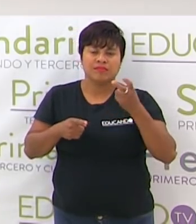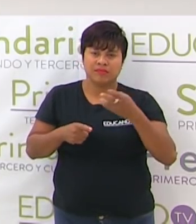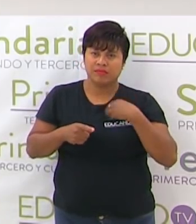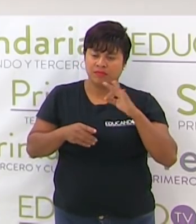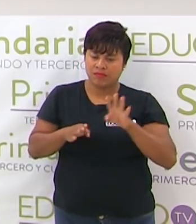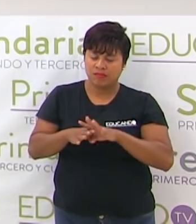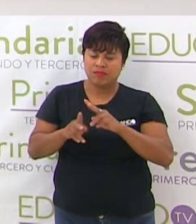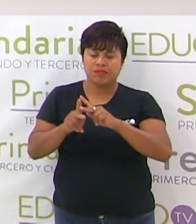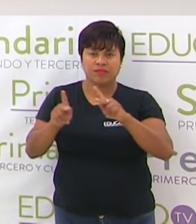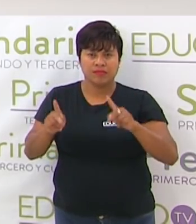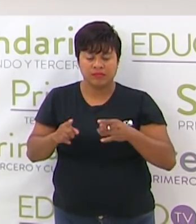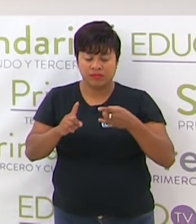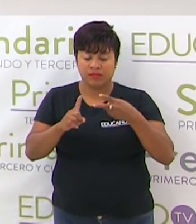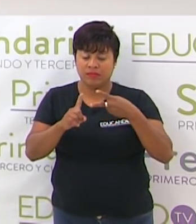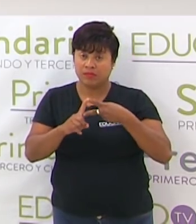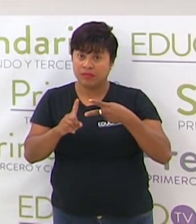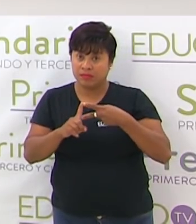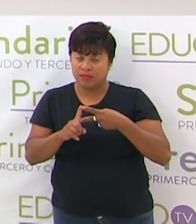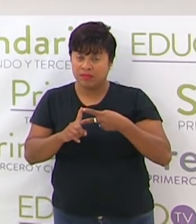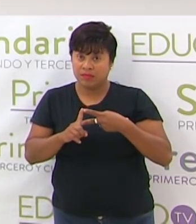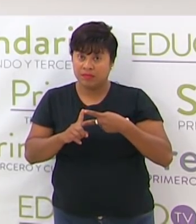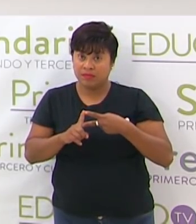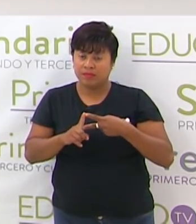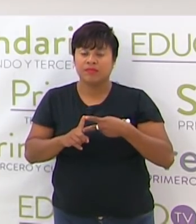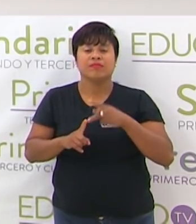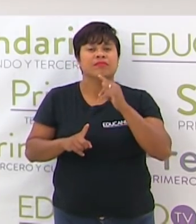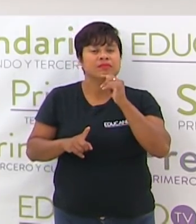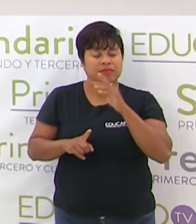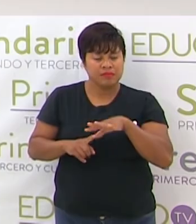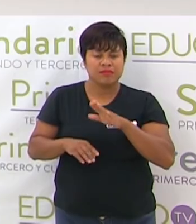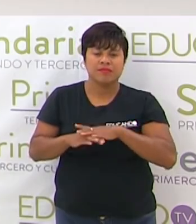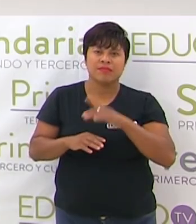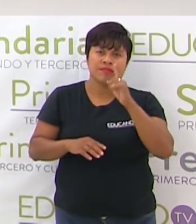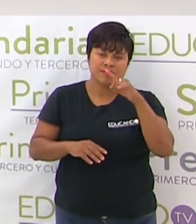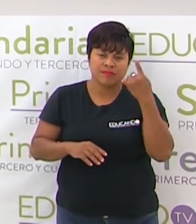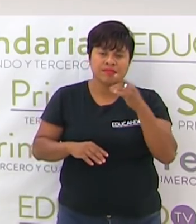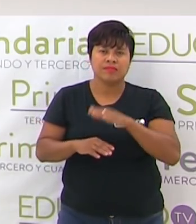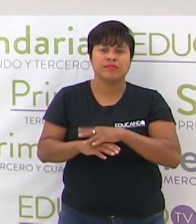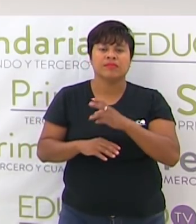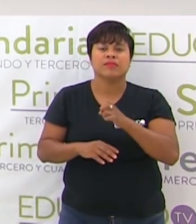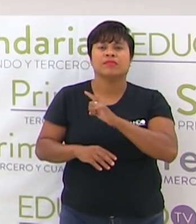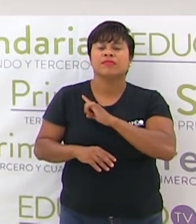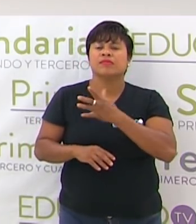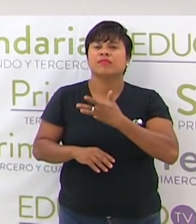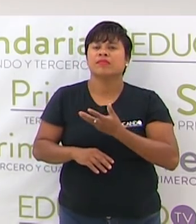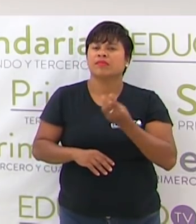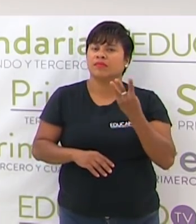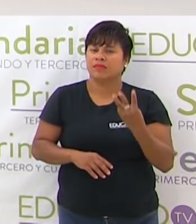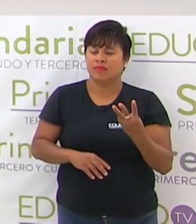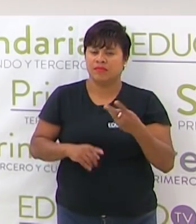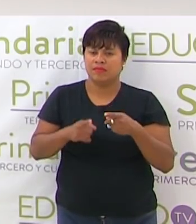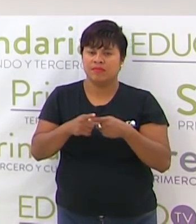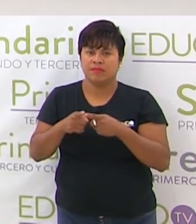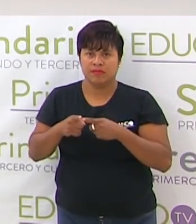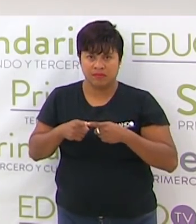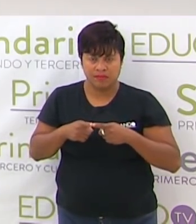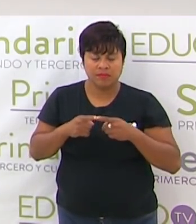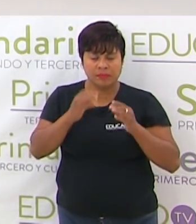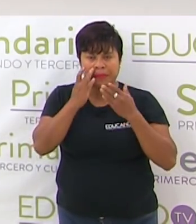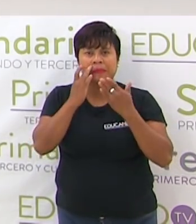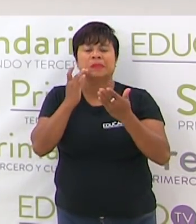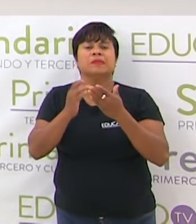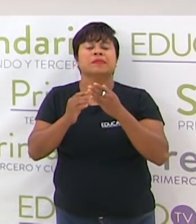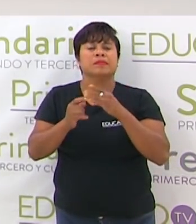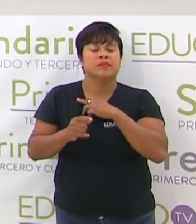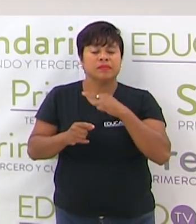el perímetro de un triángulo, también sería más fácil, porque nada más tiene 3 lados. Bien, vamos